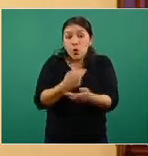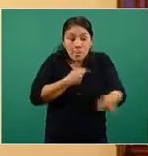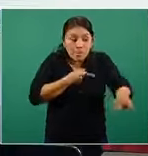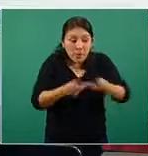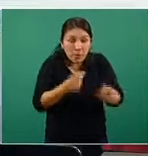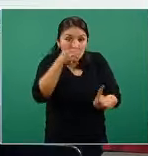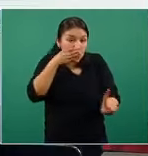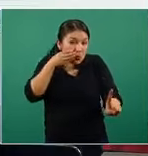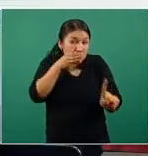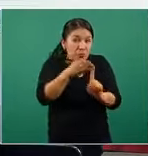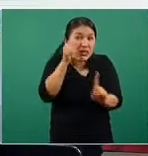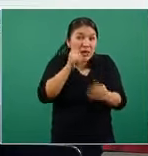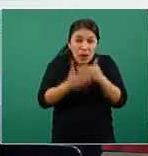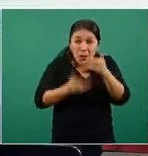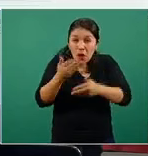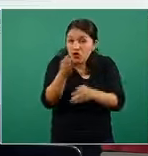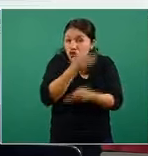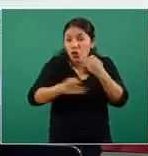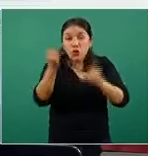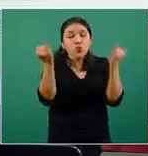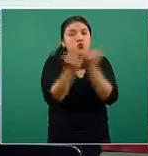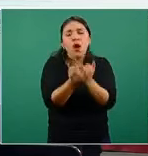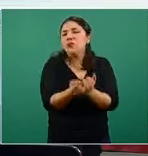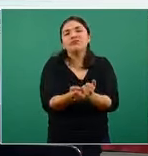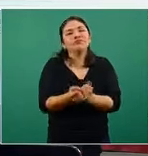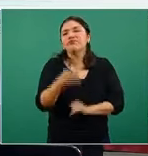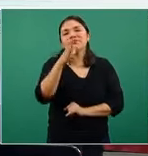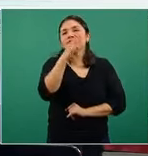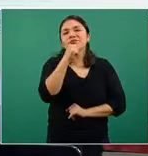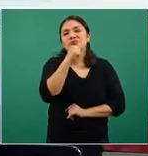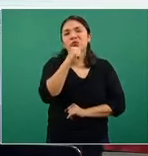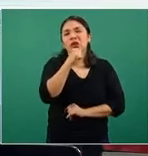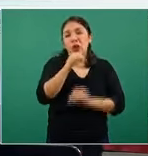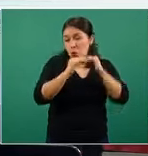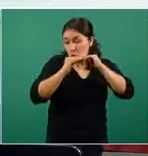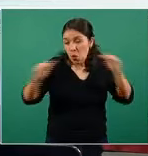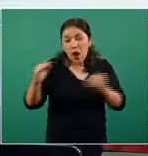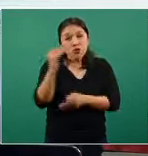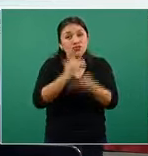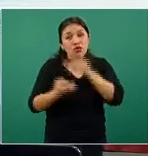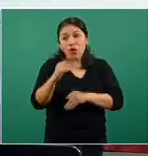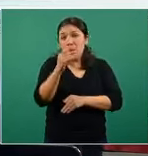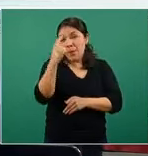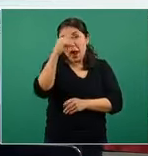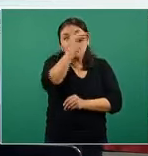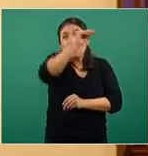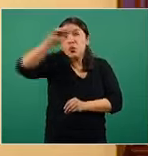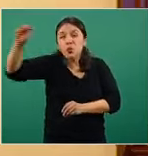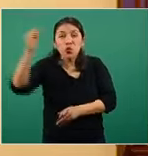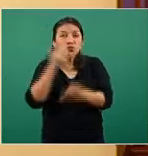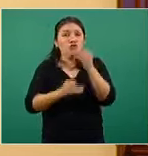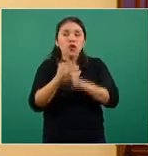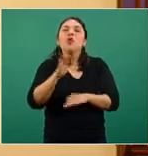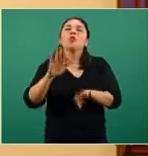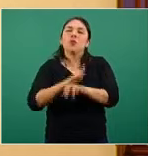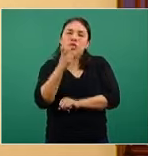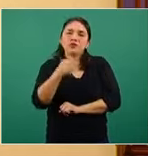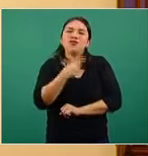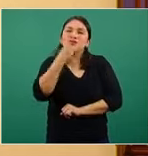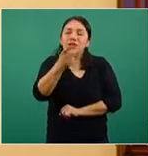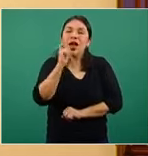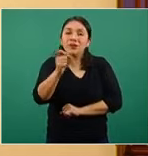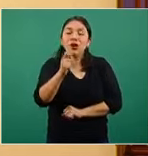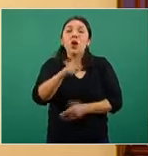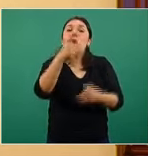no hay un solo, digamos, guía que aplica de manera igual y similar para todas las localidades, por lo que acabamos de mencionar, porque